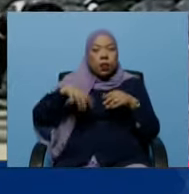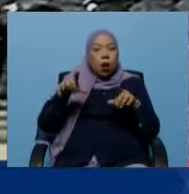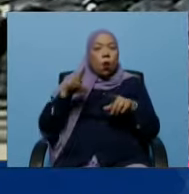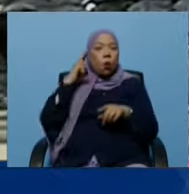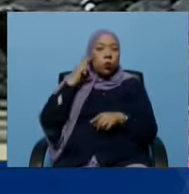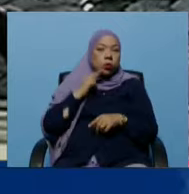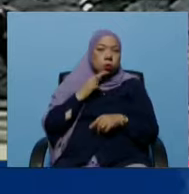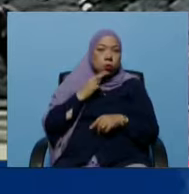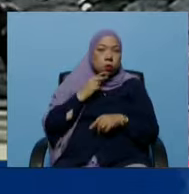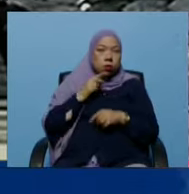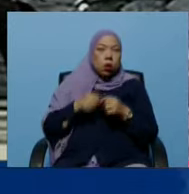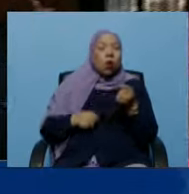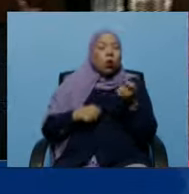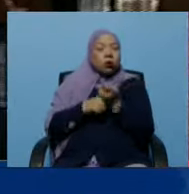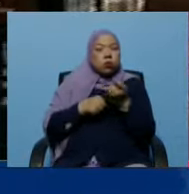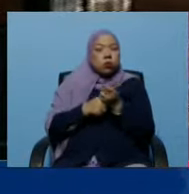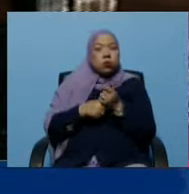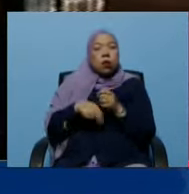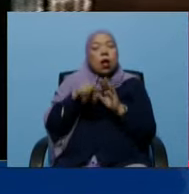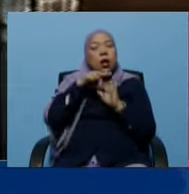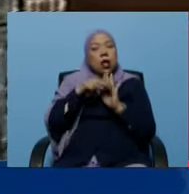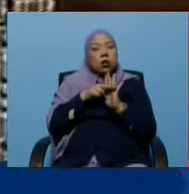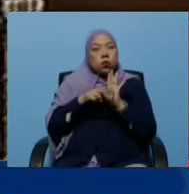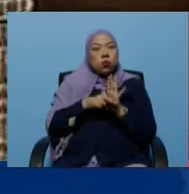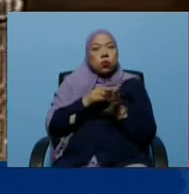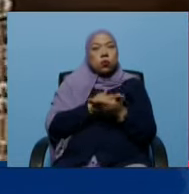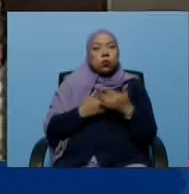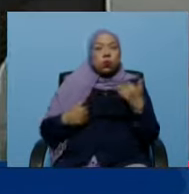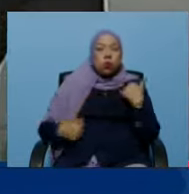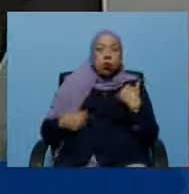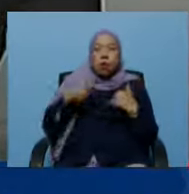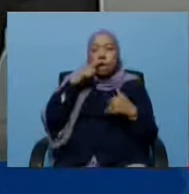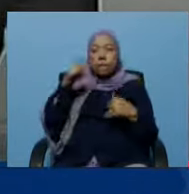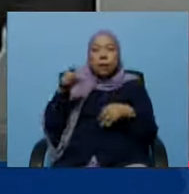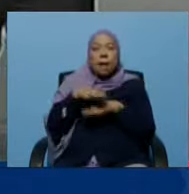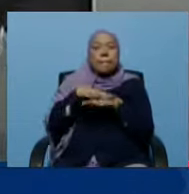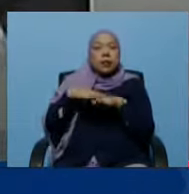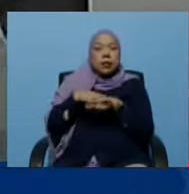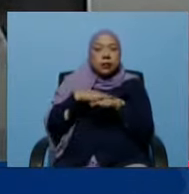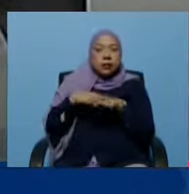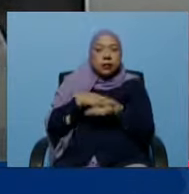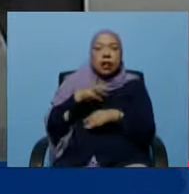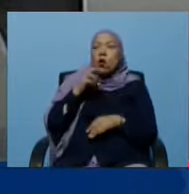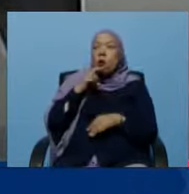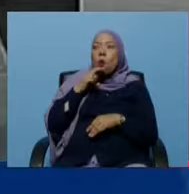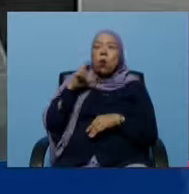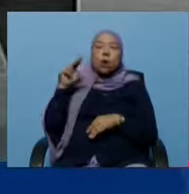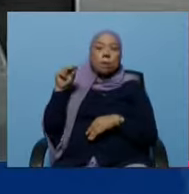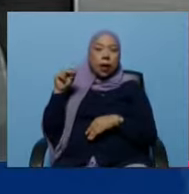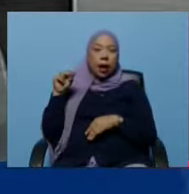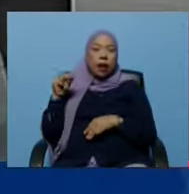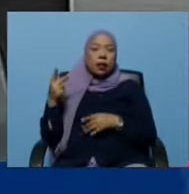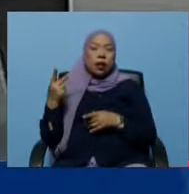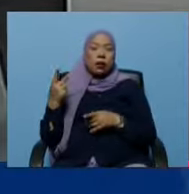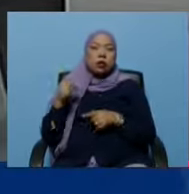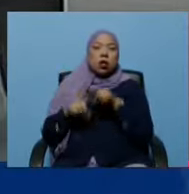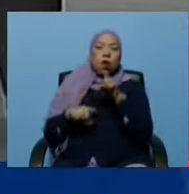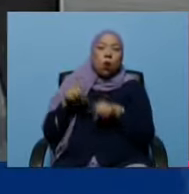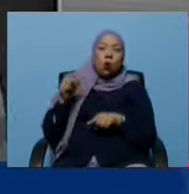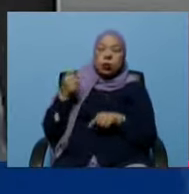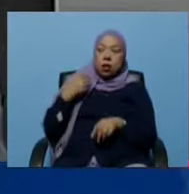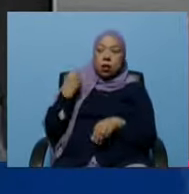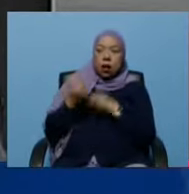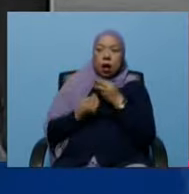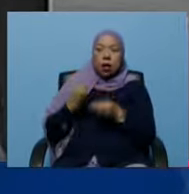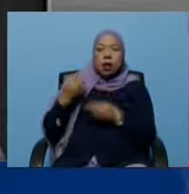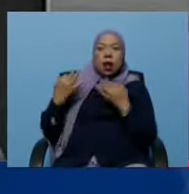Bolívar, apalancado con las instrucciones que da usted a través del Ministerio de Minas, con el ministro Héctor Silva. Trabajamos en